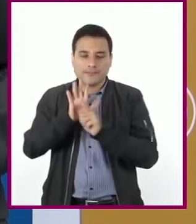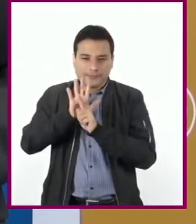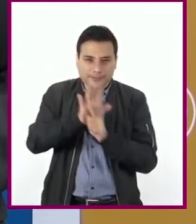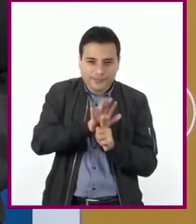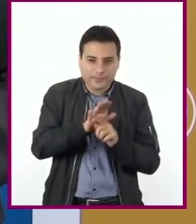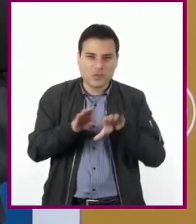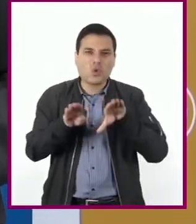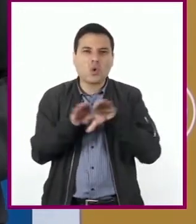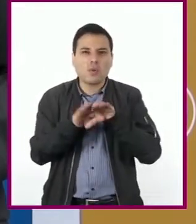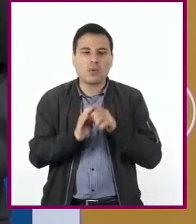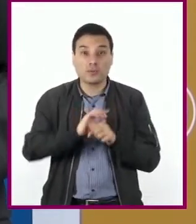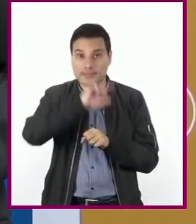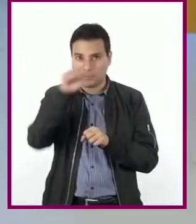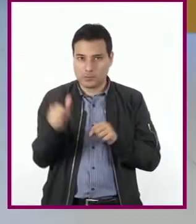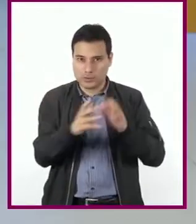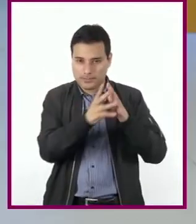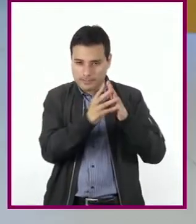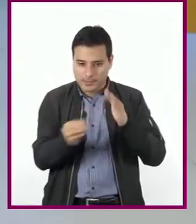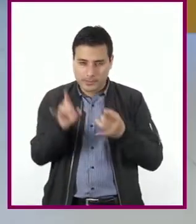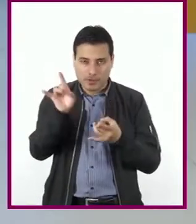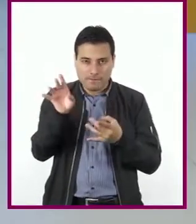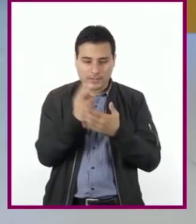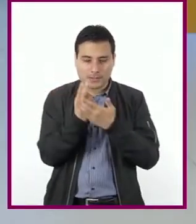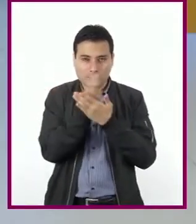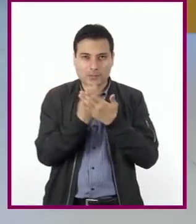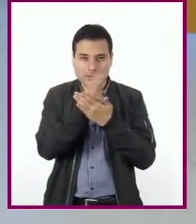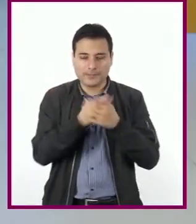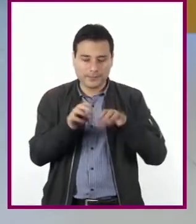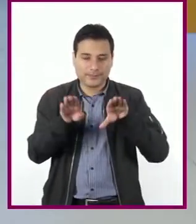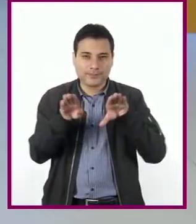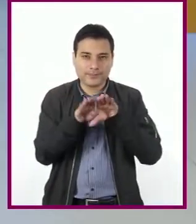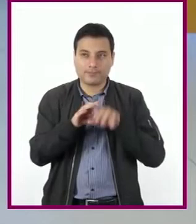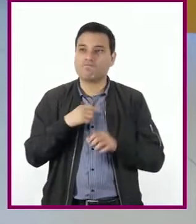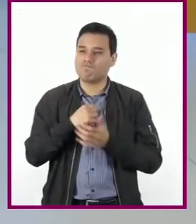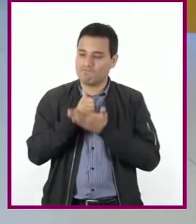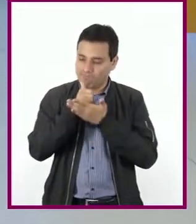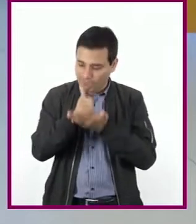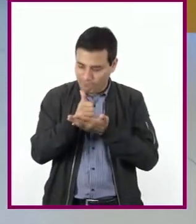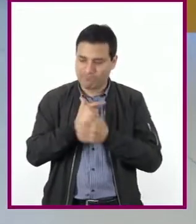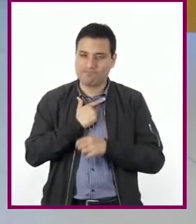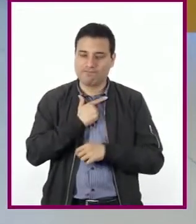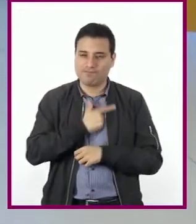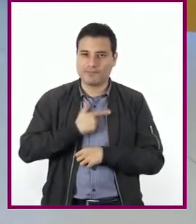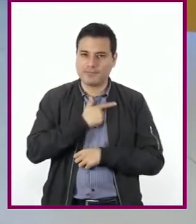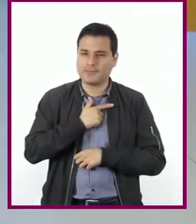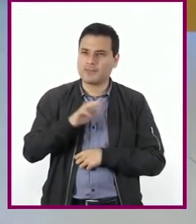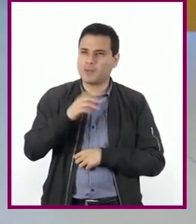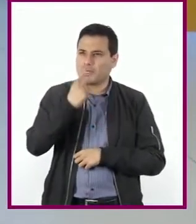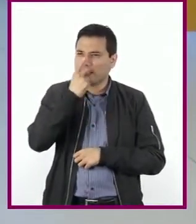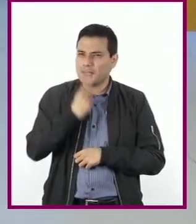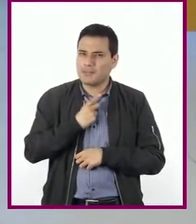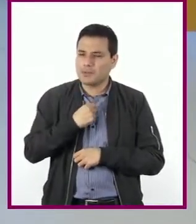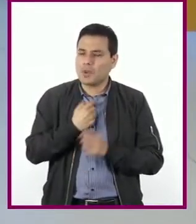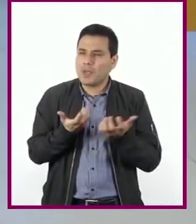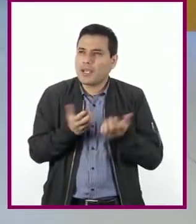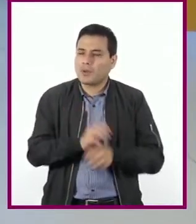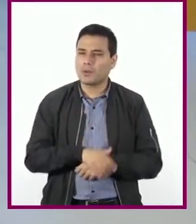se representa con un vector. Me parece perfecto ayudar en esta actividad, pero maestra, dígame, ¿qué es lo que tengo que